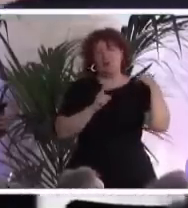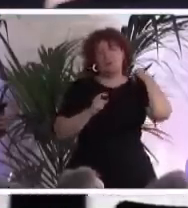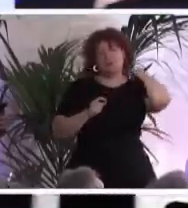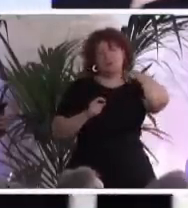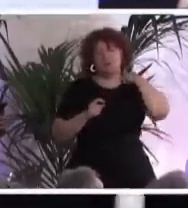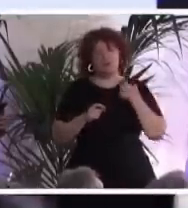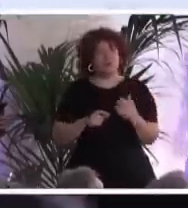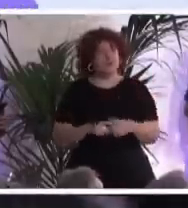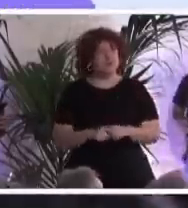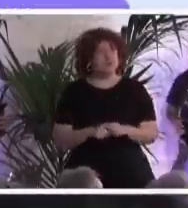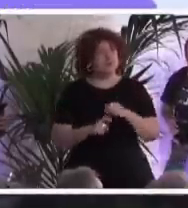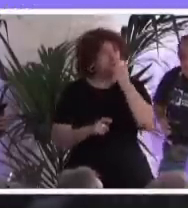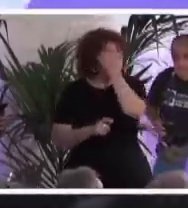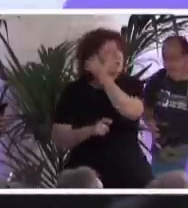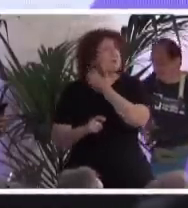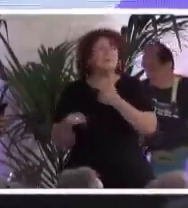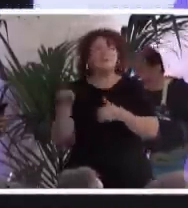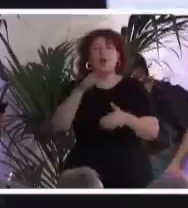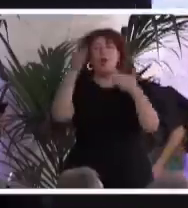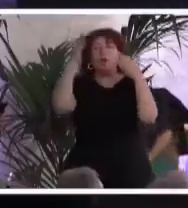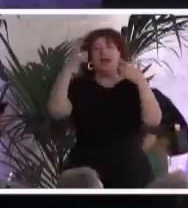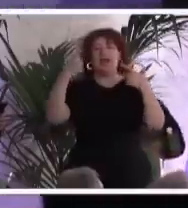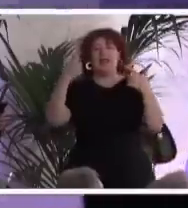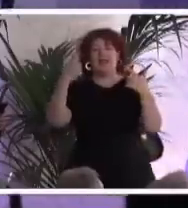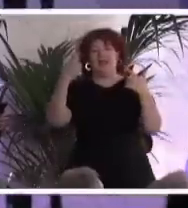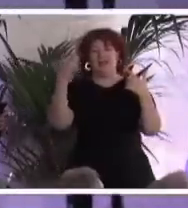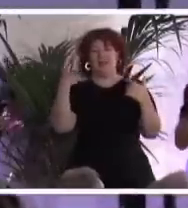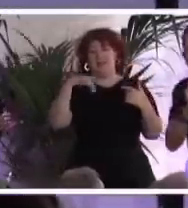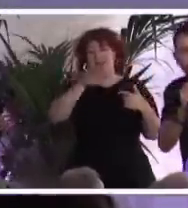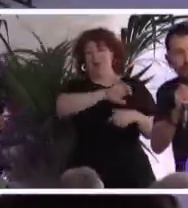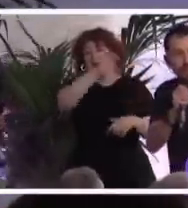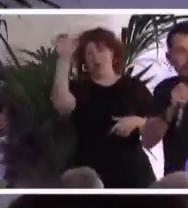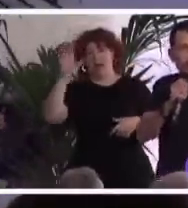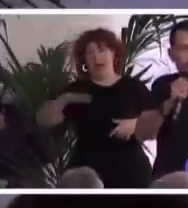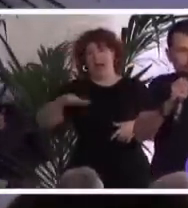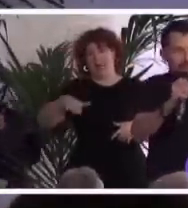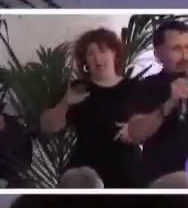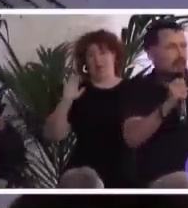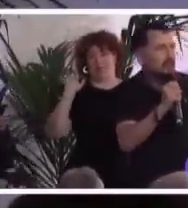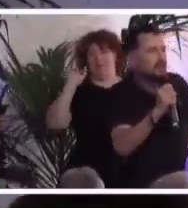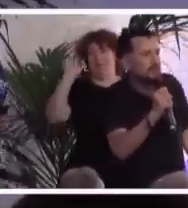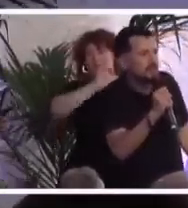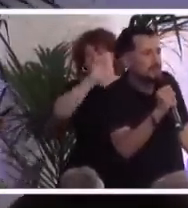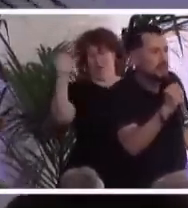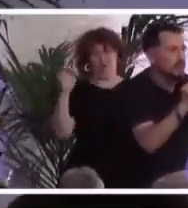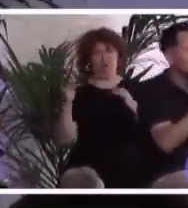en un acto de homenaje al Real Madrid de baloncesto que ha ganado la copa de Europa partidazo